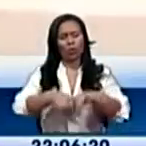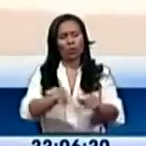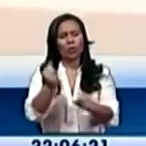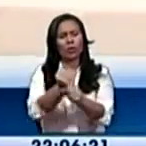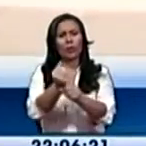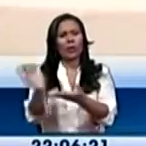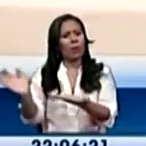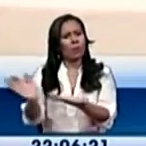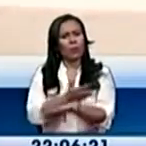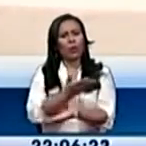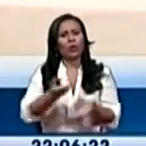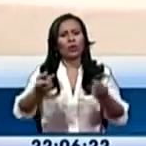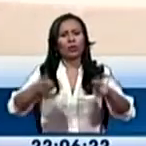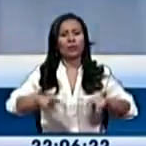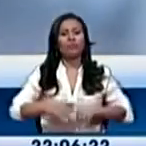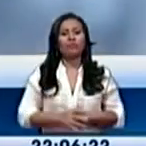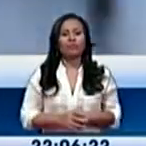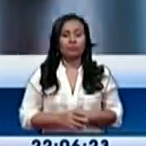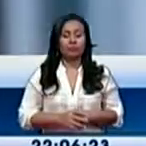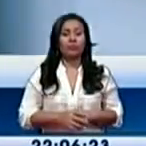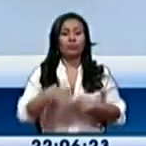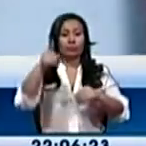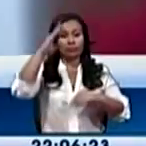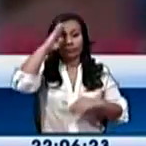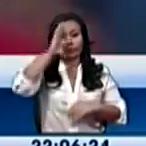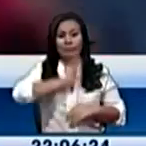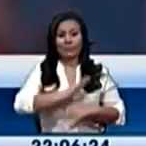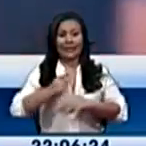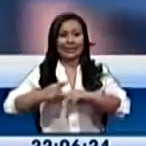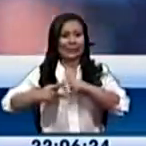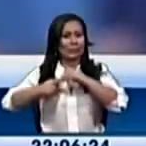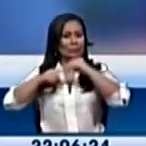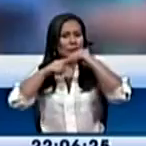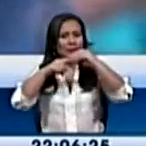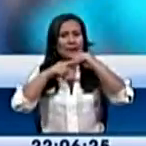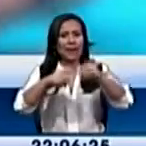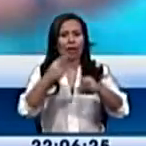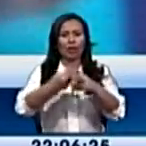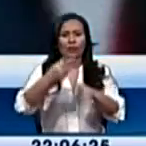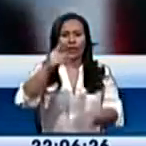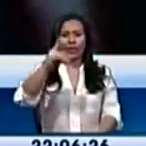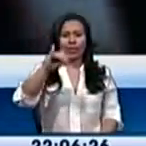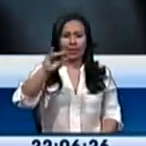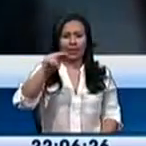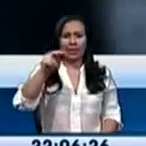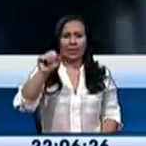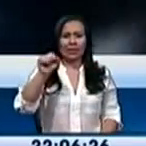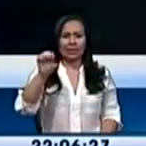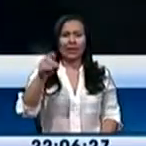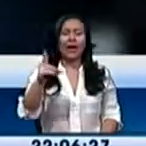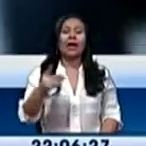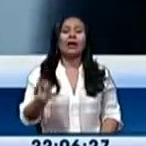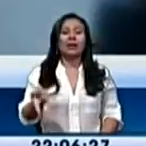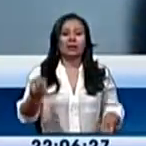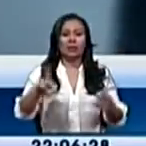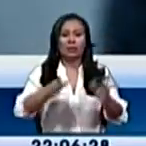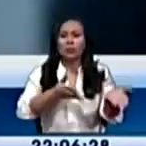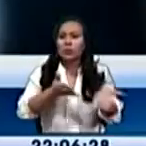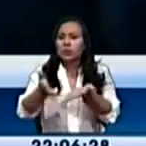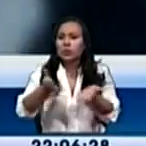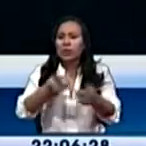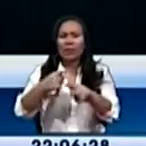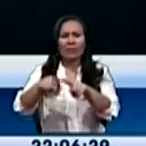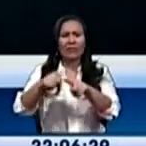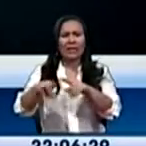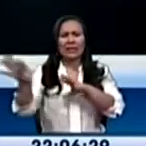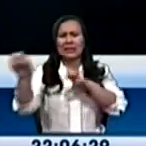servicio activo fueron encontrados con agentes de la ddi nación allanaron un domicilio en guayaquil así en menos de 48 14 servidores policiales